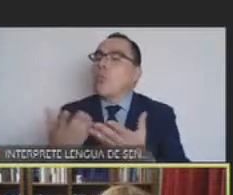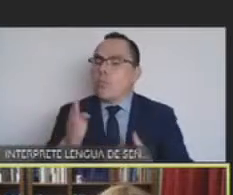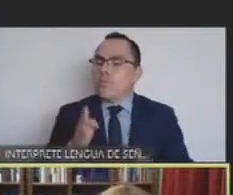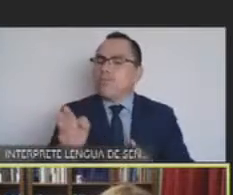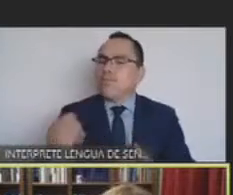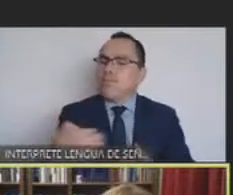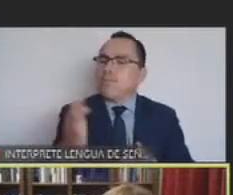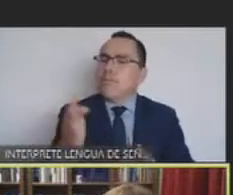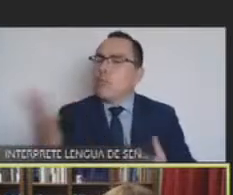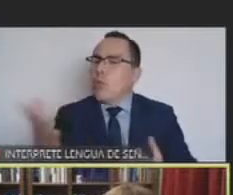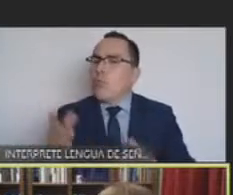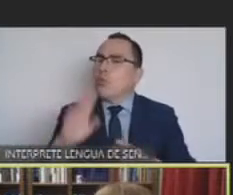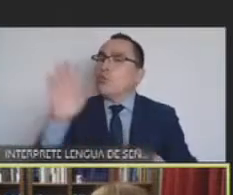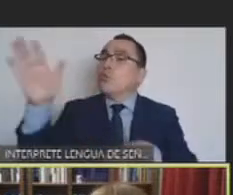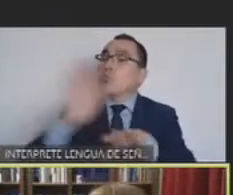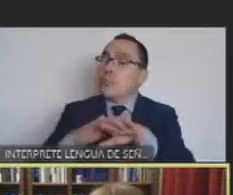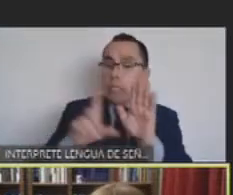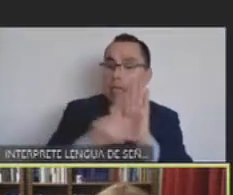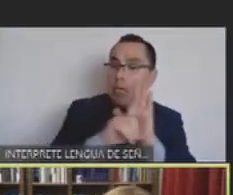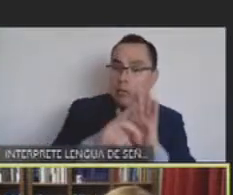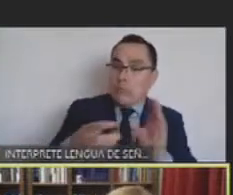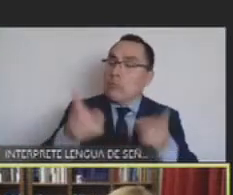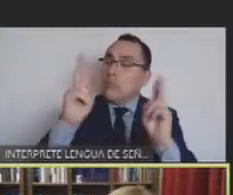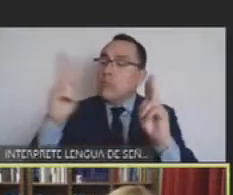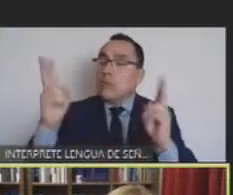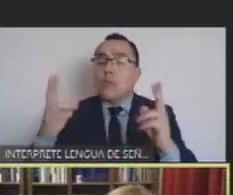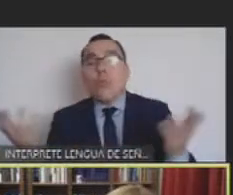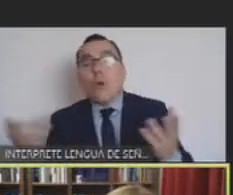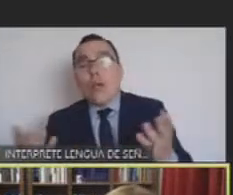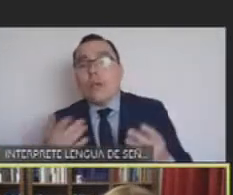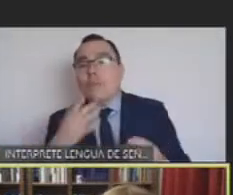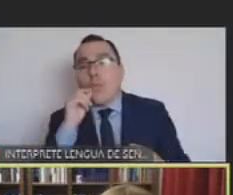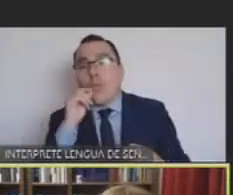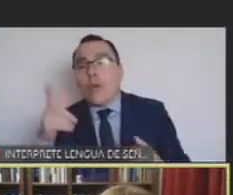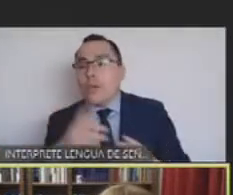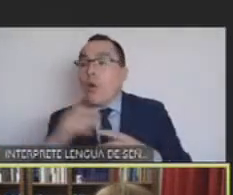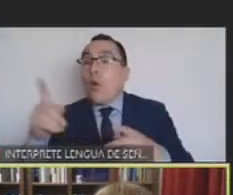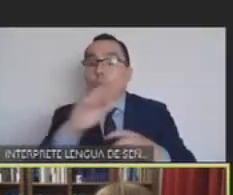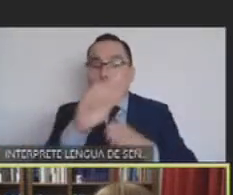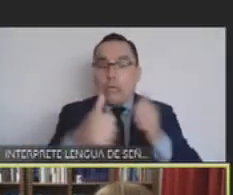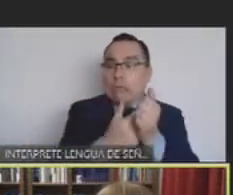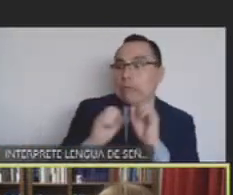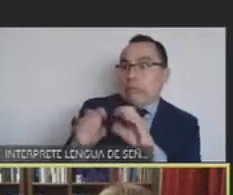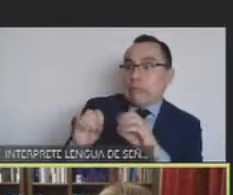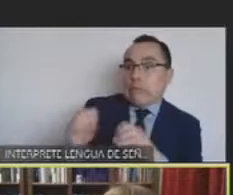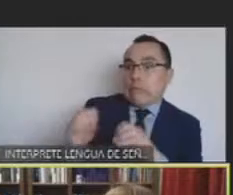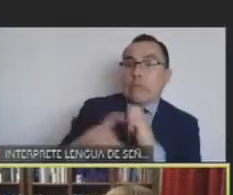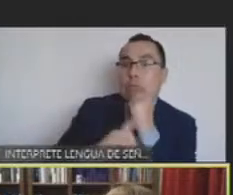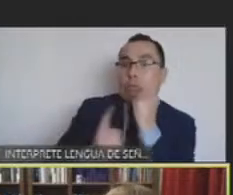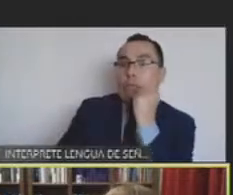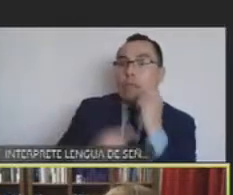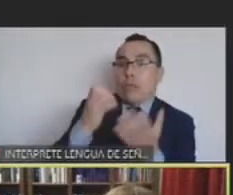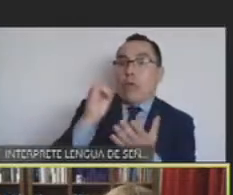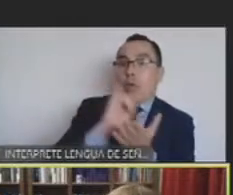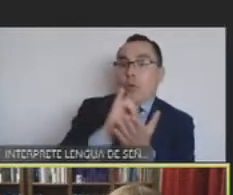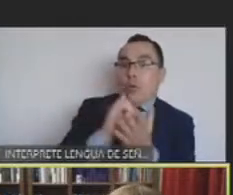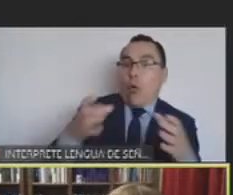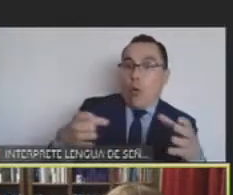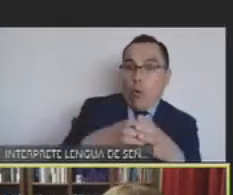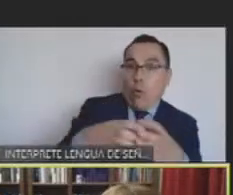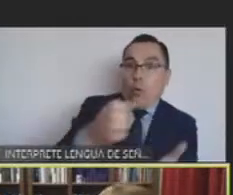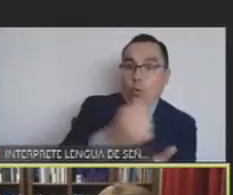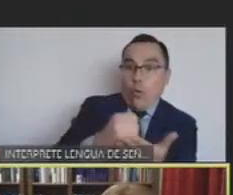derechos pueden ejercer, la forma y condiciones del asesoramiento, como lo decía antes, y el tipo de servicios o organizaciones que pueden darle